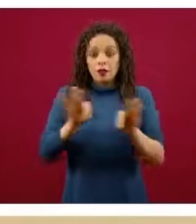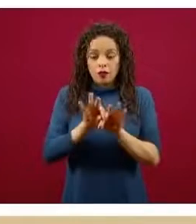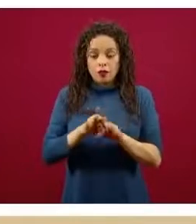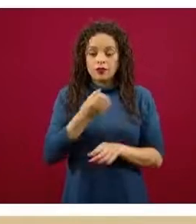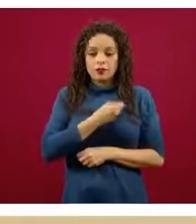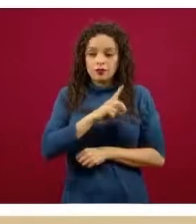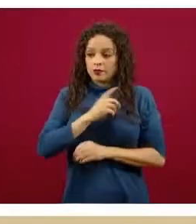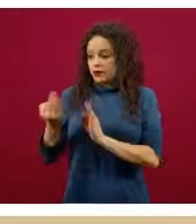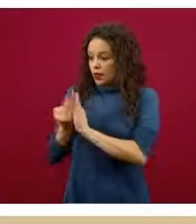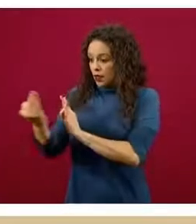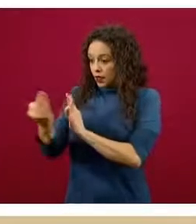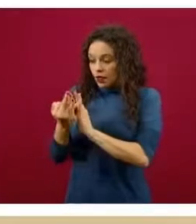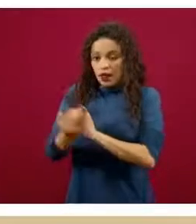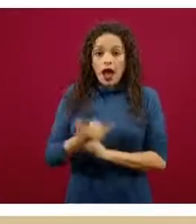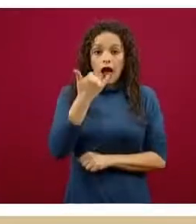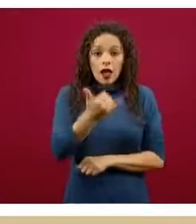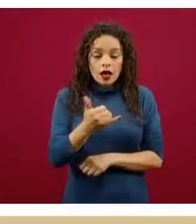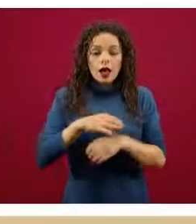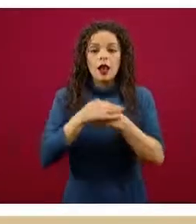de manos